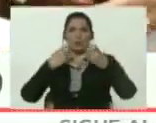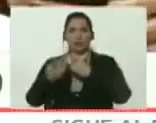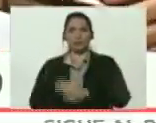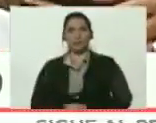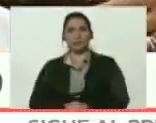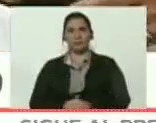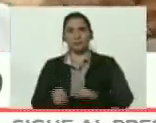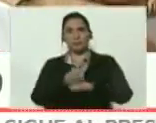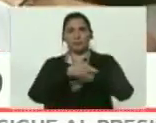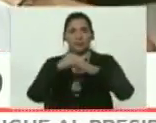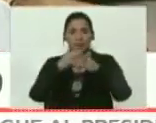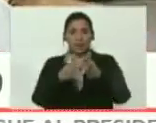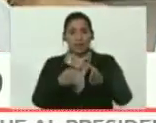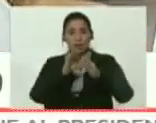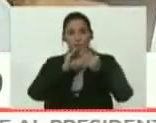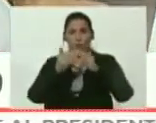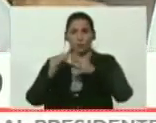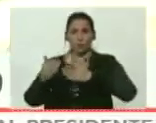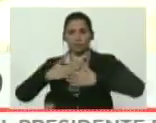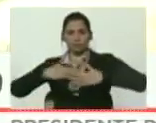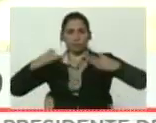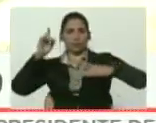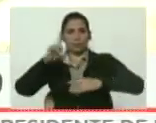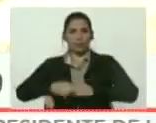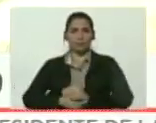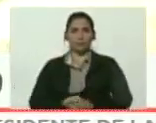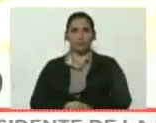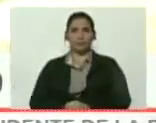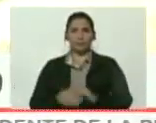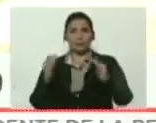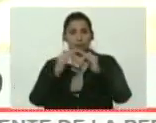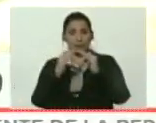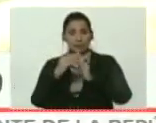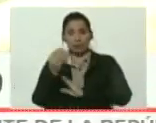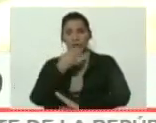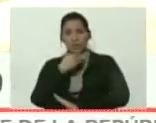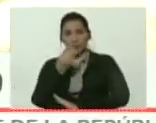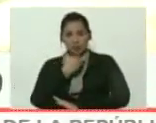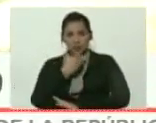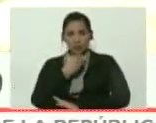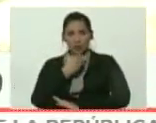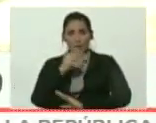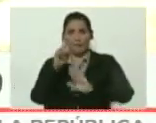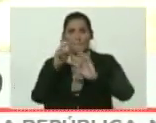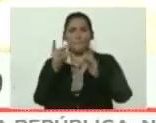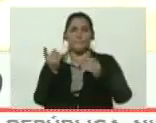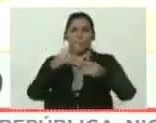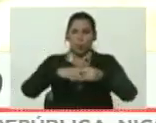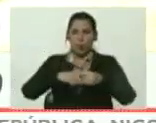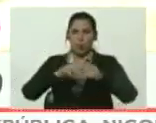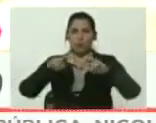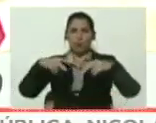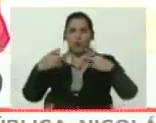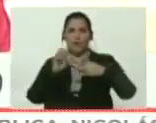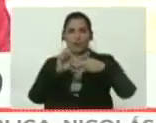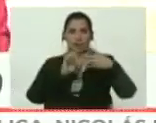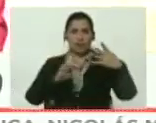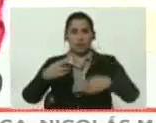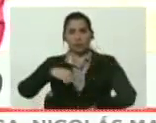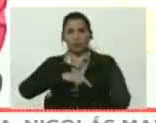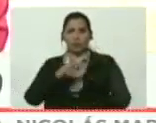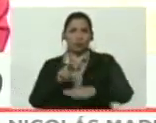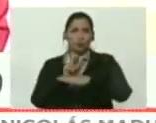El Ministerio de las Comunas pone a disposición, por ejemplo, desde las casas de alimentación, parte de una nueva estrategia que estamos